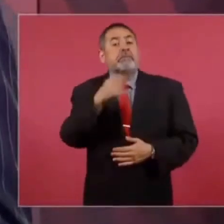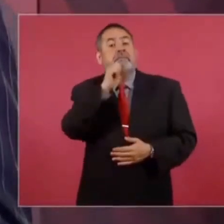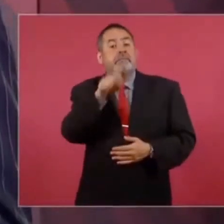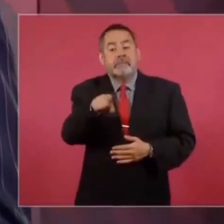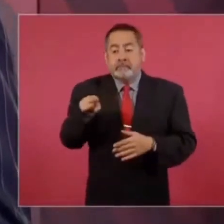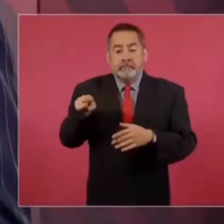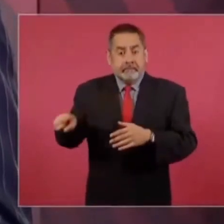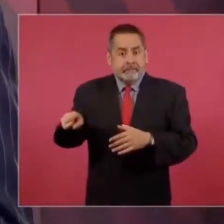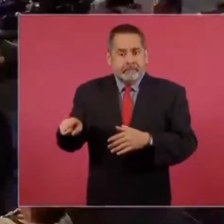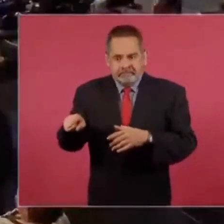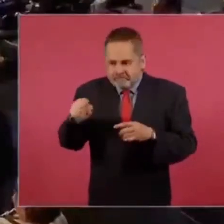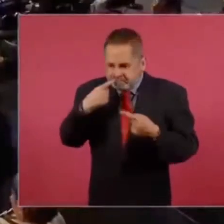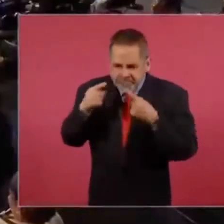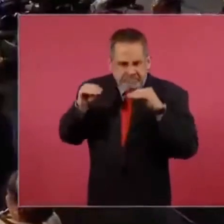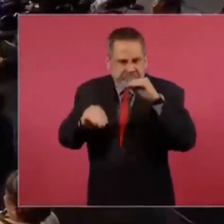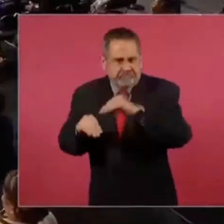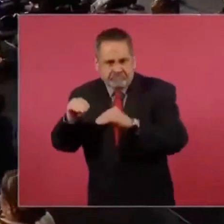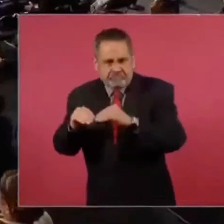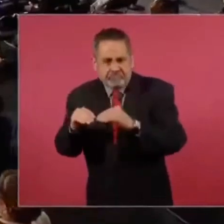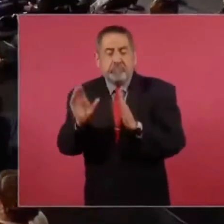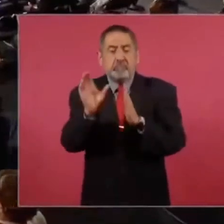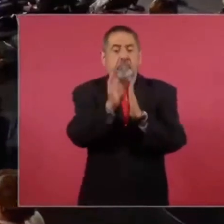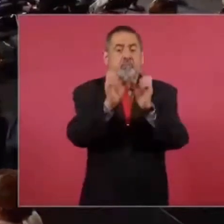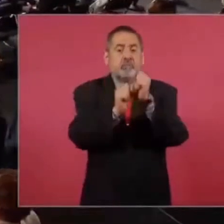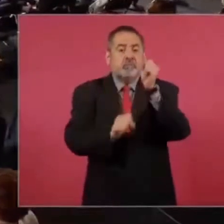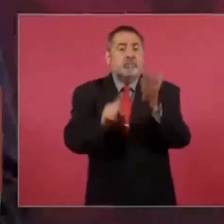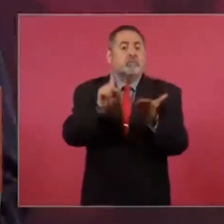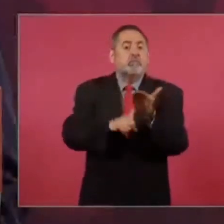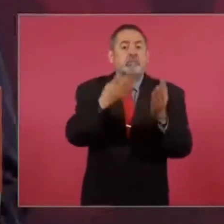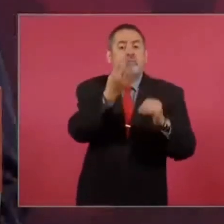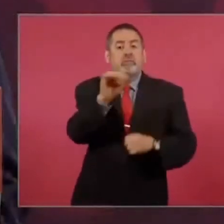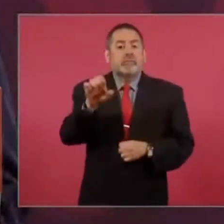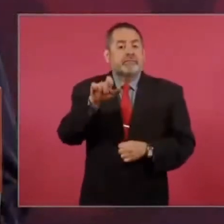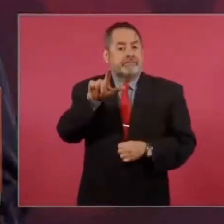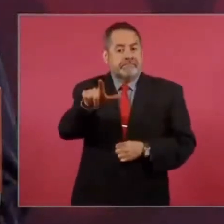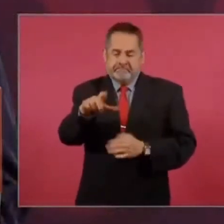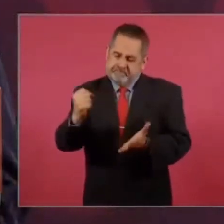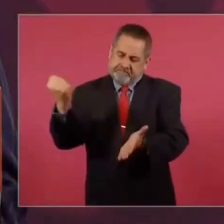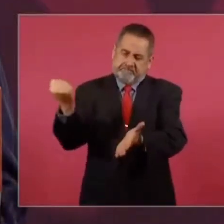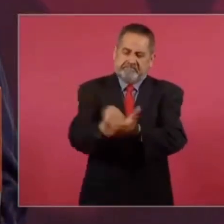la Constitución de 1917, la más